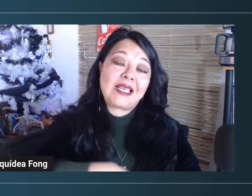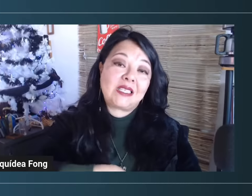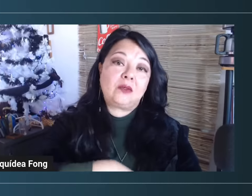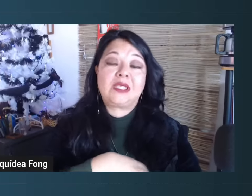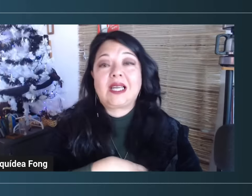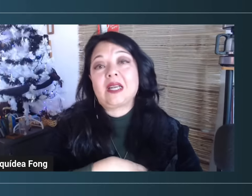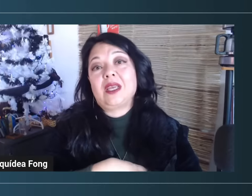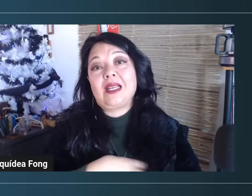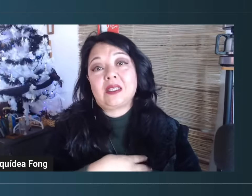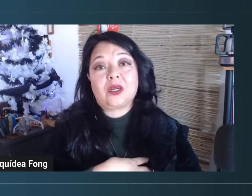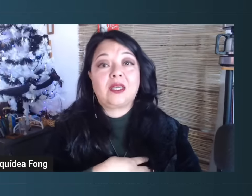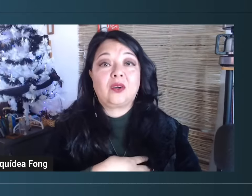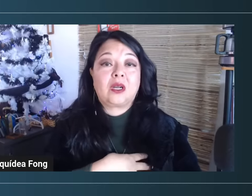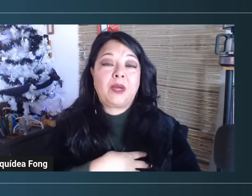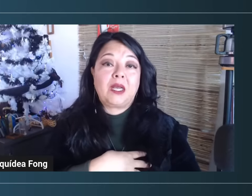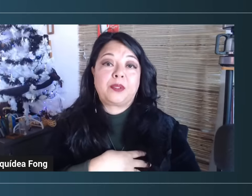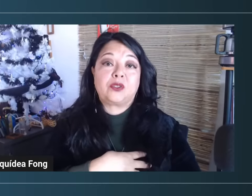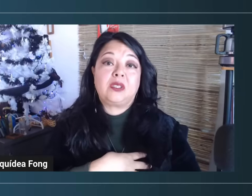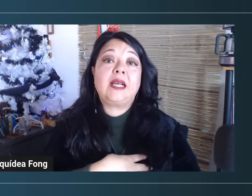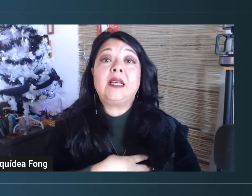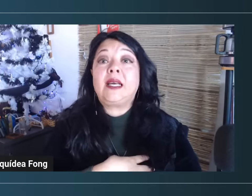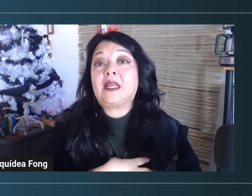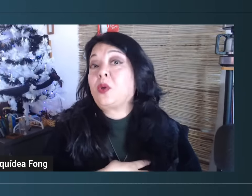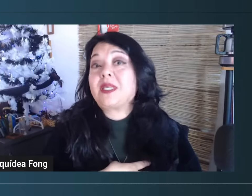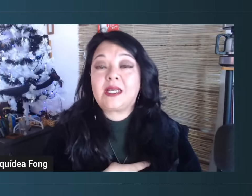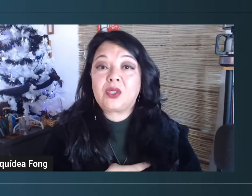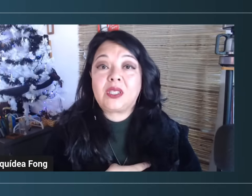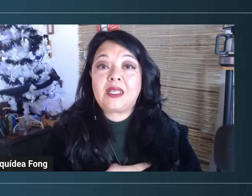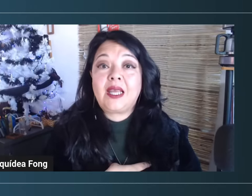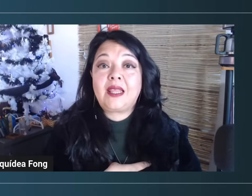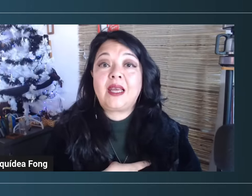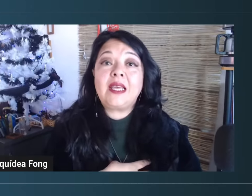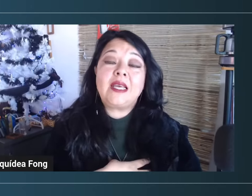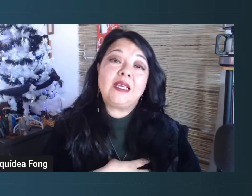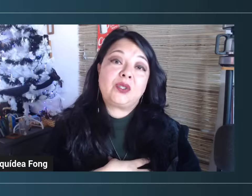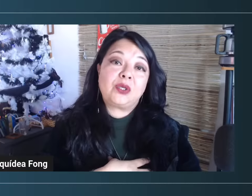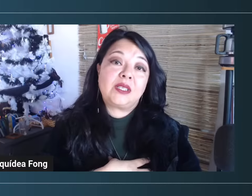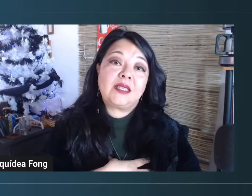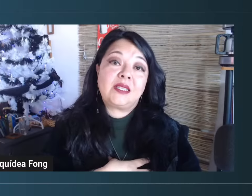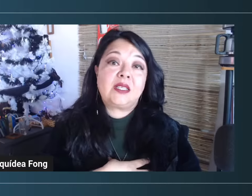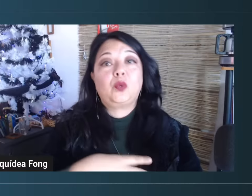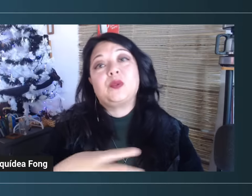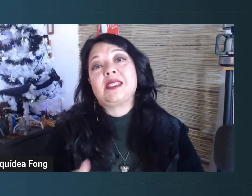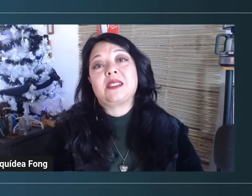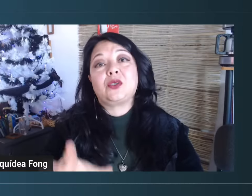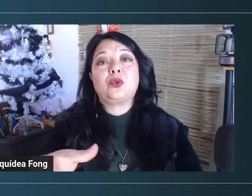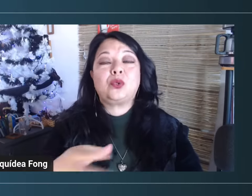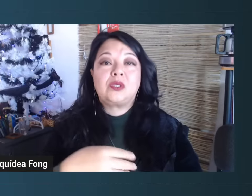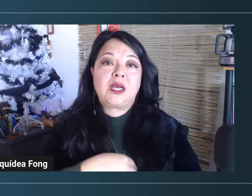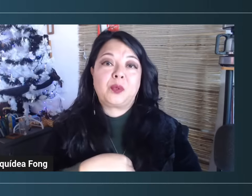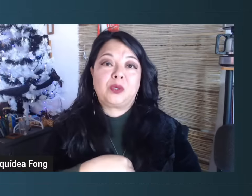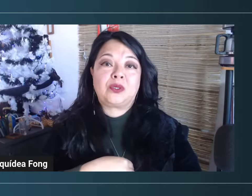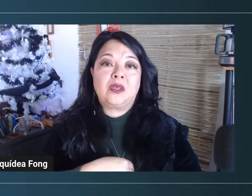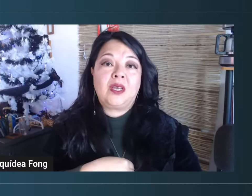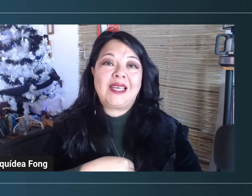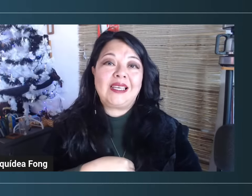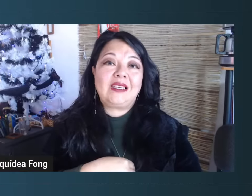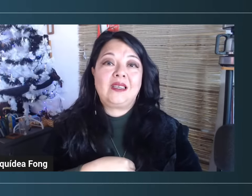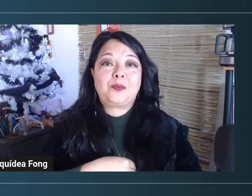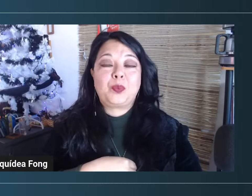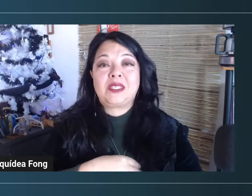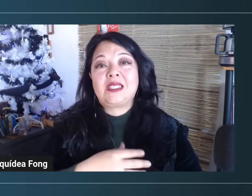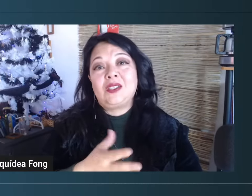cuando le hacen un electrocardiograma a la persona resulta que no tiene nada Y entonces le dicen no pues es que son tus nervios